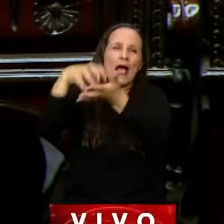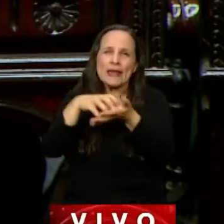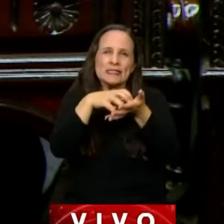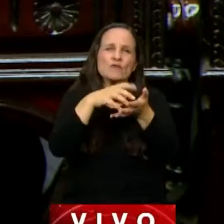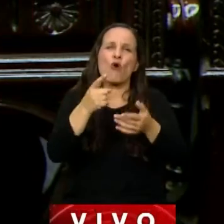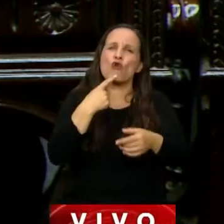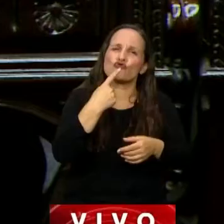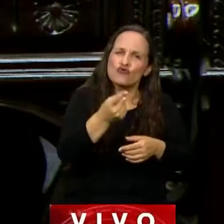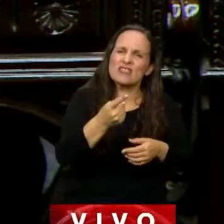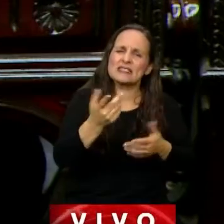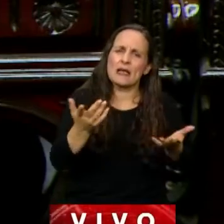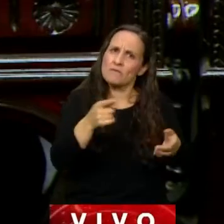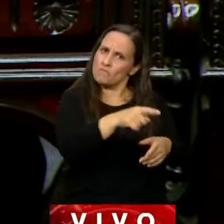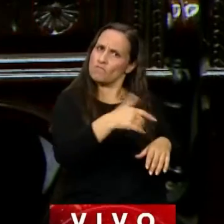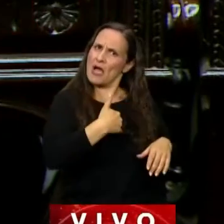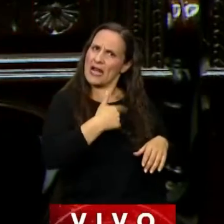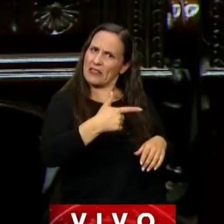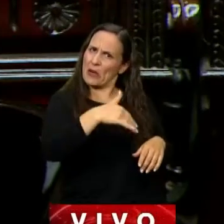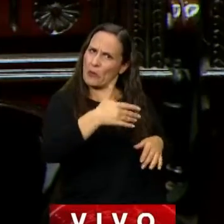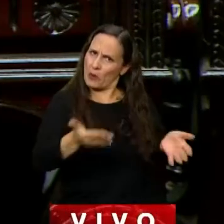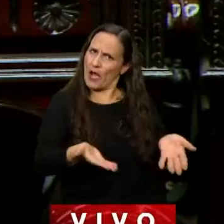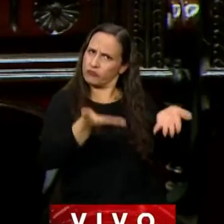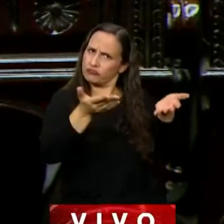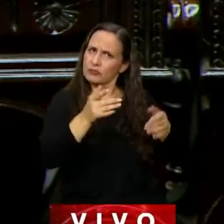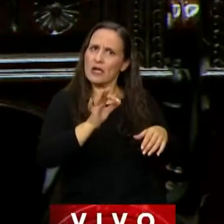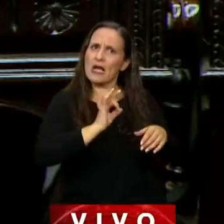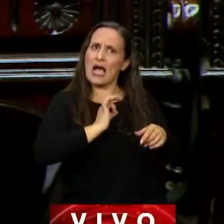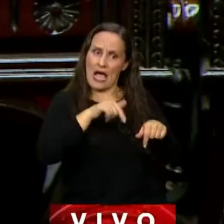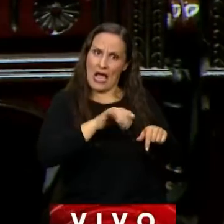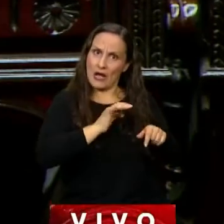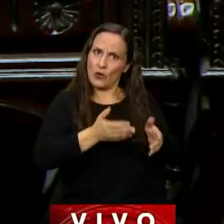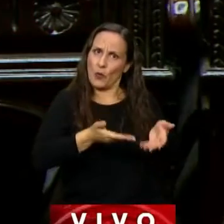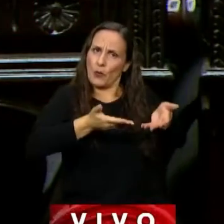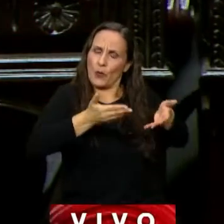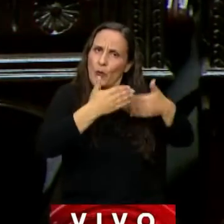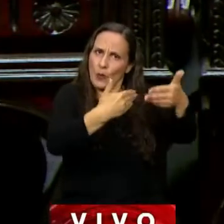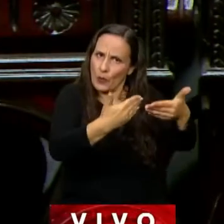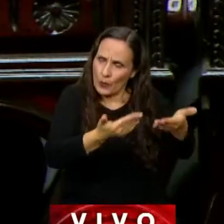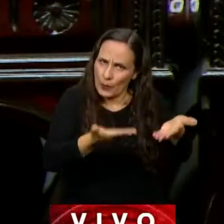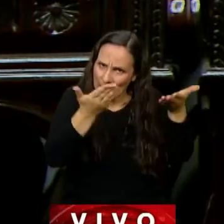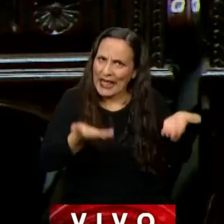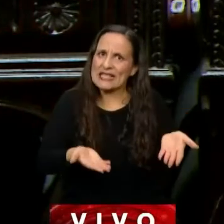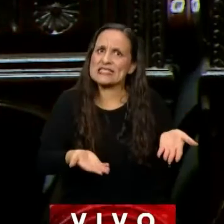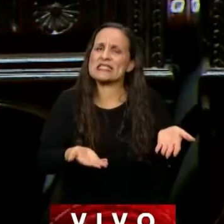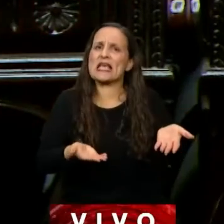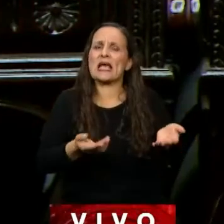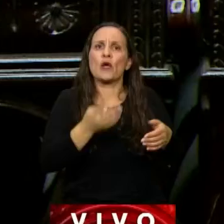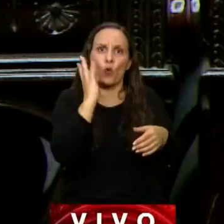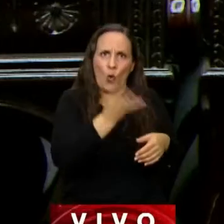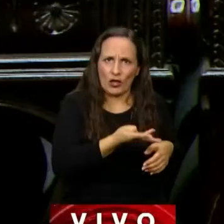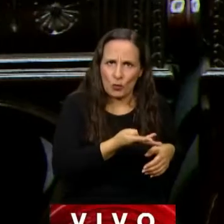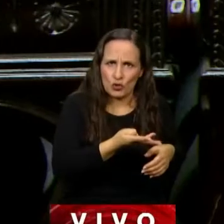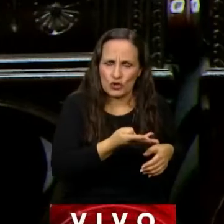siguen diciendo que la Argentina va a crecer en el 2022, en este año que estamos transcurriendo, un